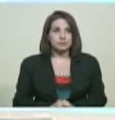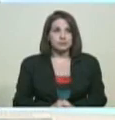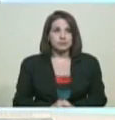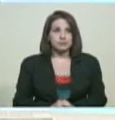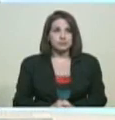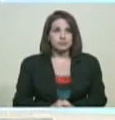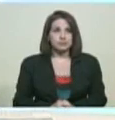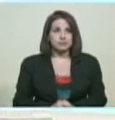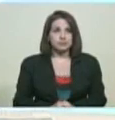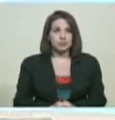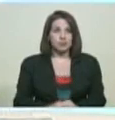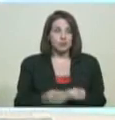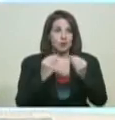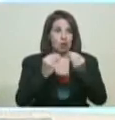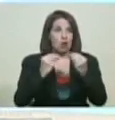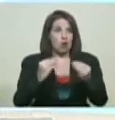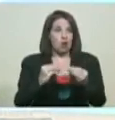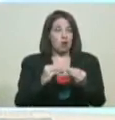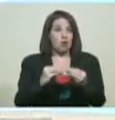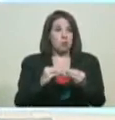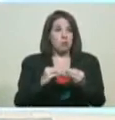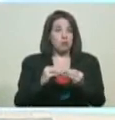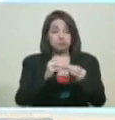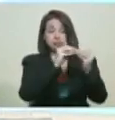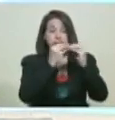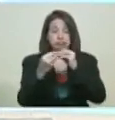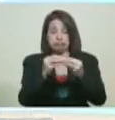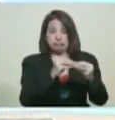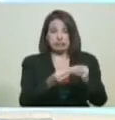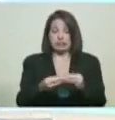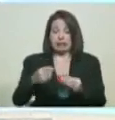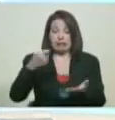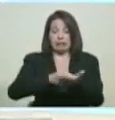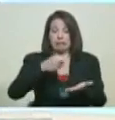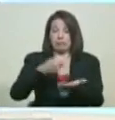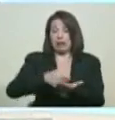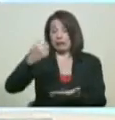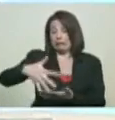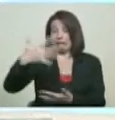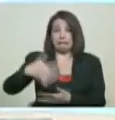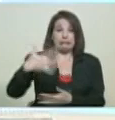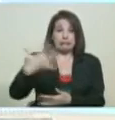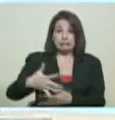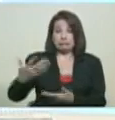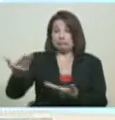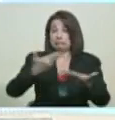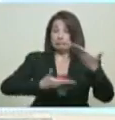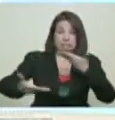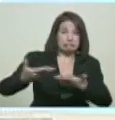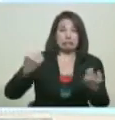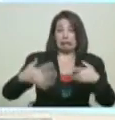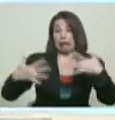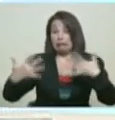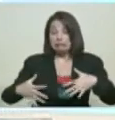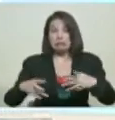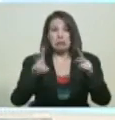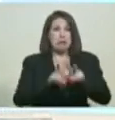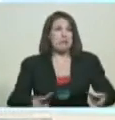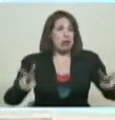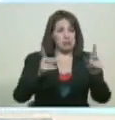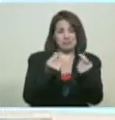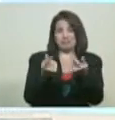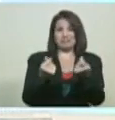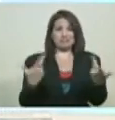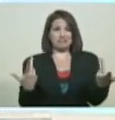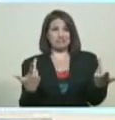en el marco del sistema de guerra económica de precios y del valor de la moneda que es quizá